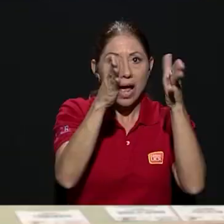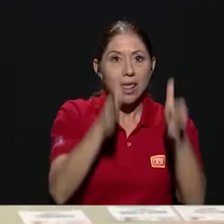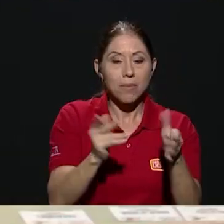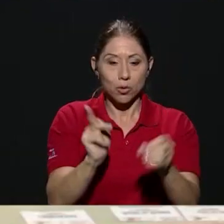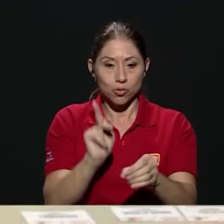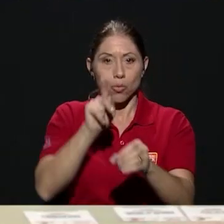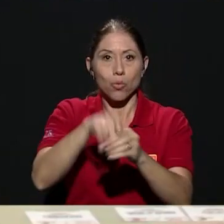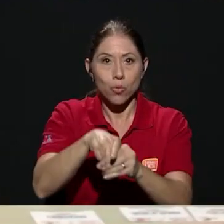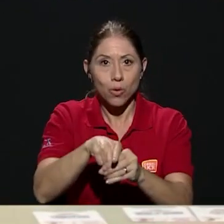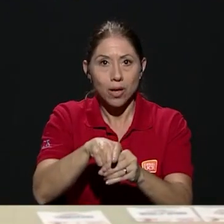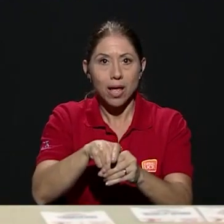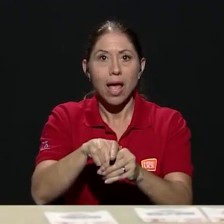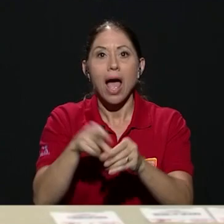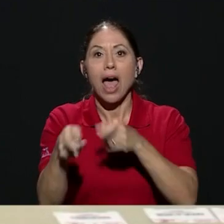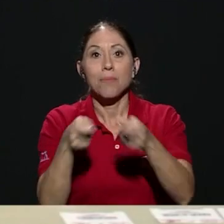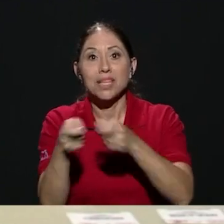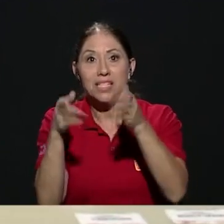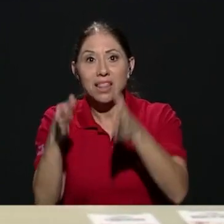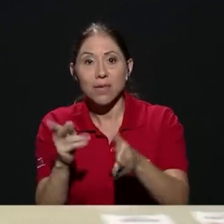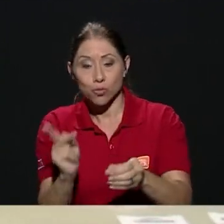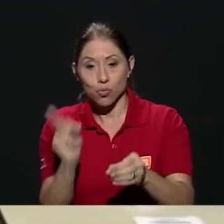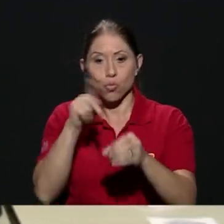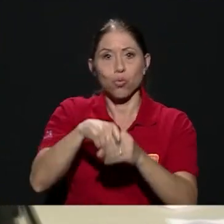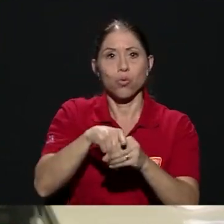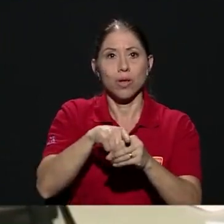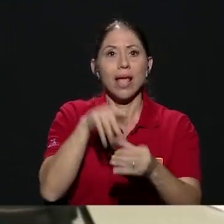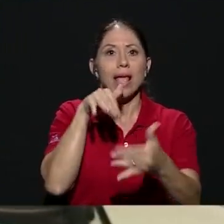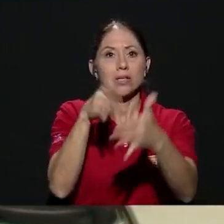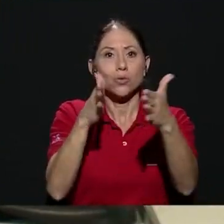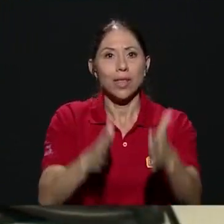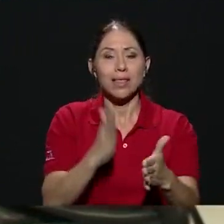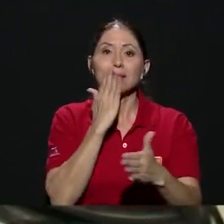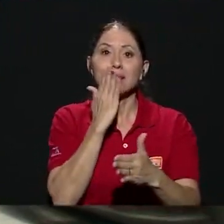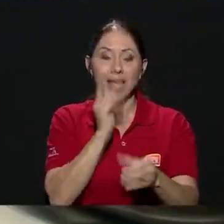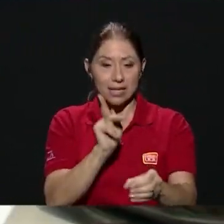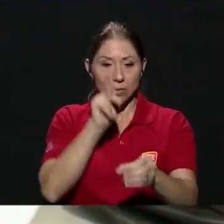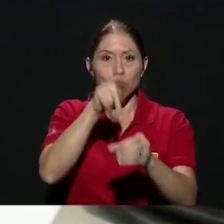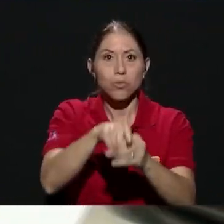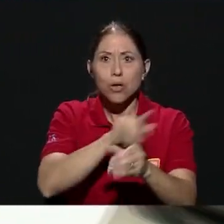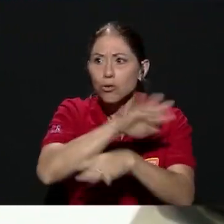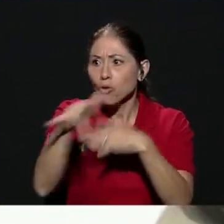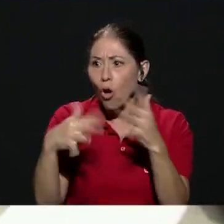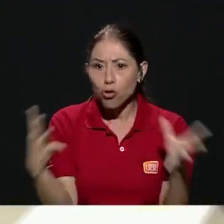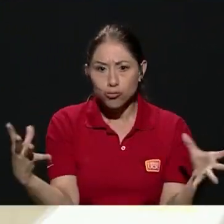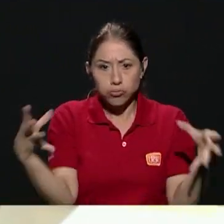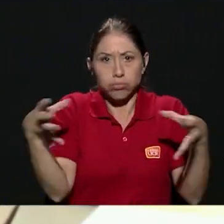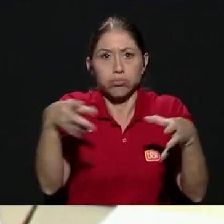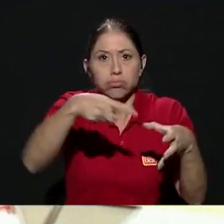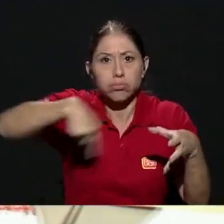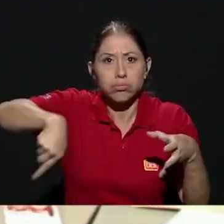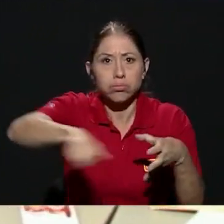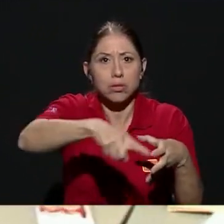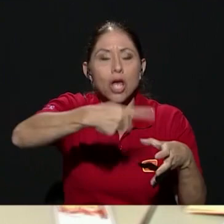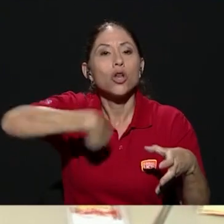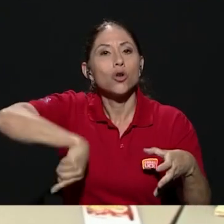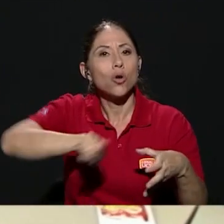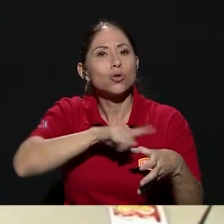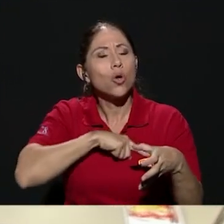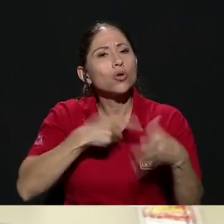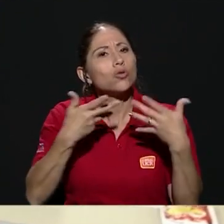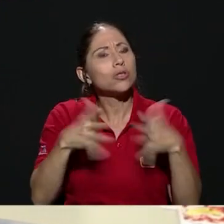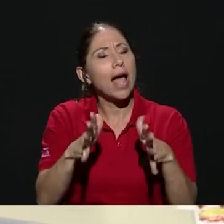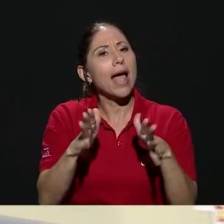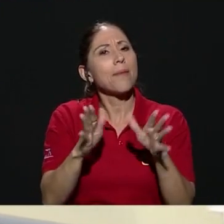de estudiantes indígenas. Nosotros hemos aumentado enormemente, digamos, la parte de inscripción a la prueba